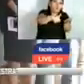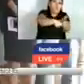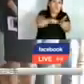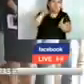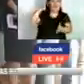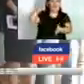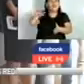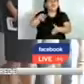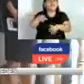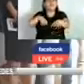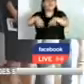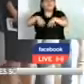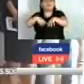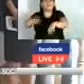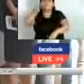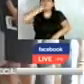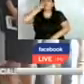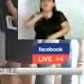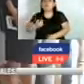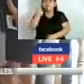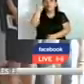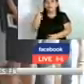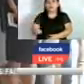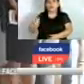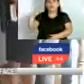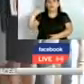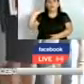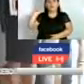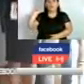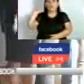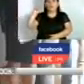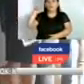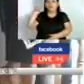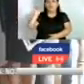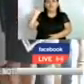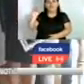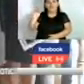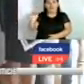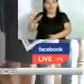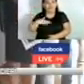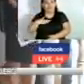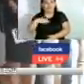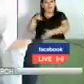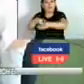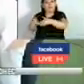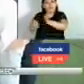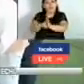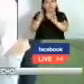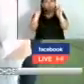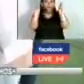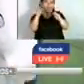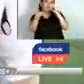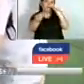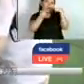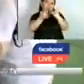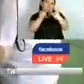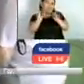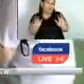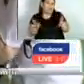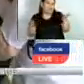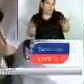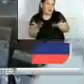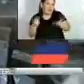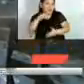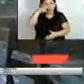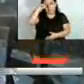Isidro, en el departamento de Morazán. Claudia Ortiz, virtual diputada por ese instituto político, se refirió al trabajo que realizarán dentro del